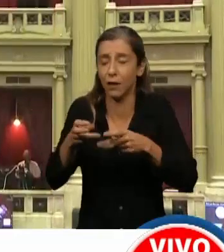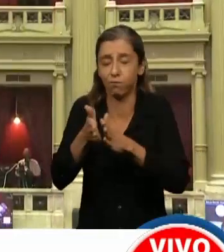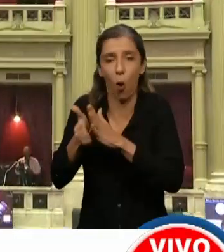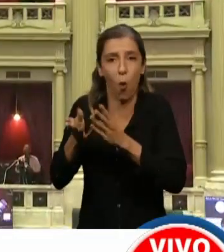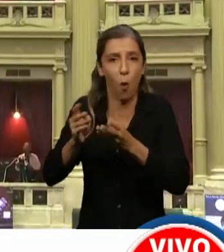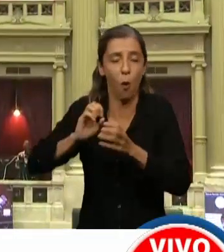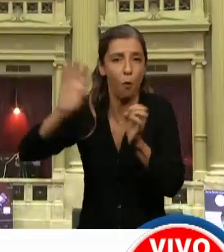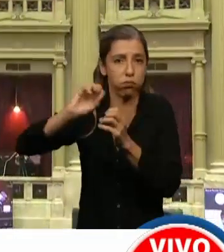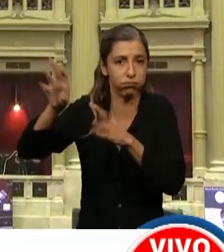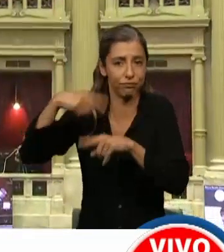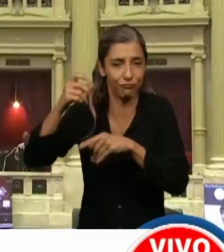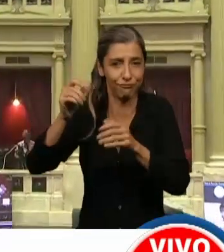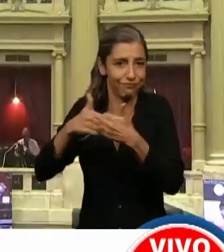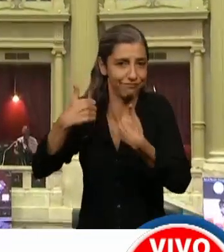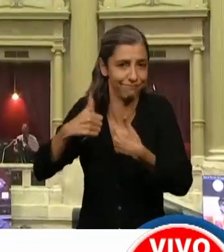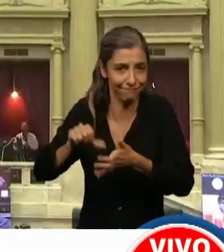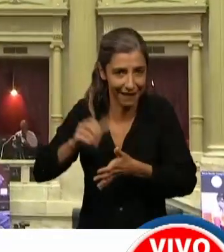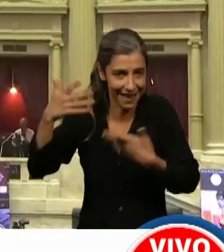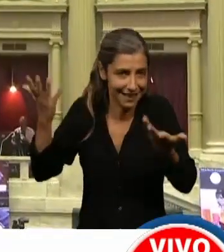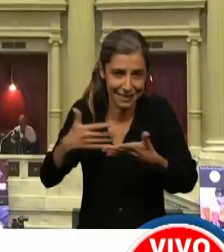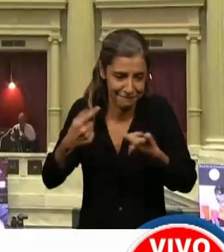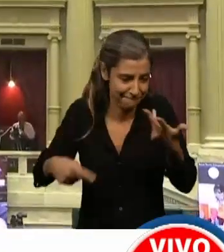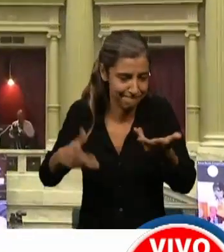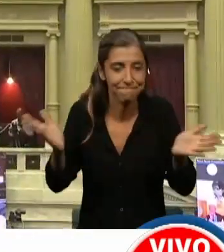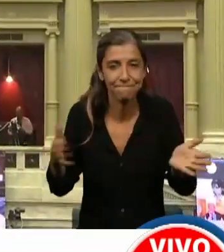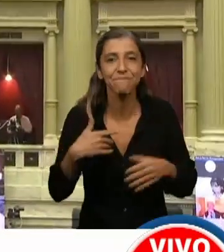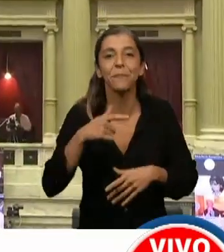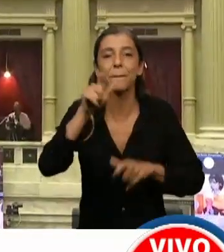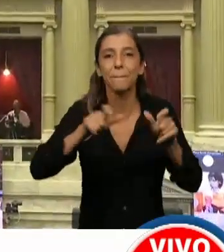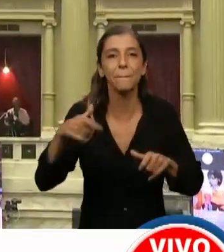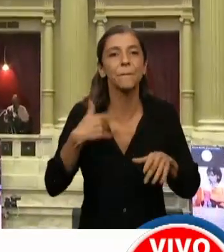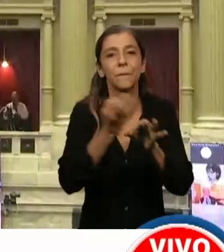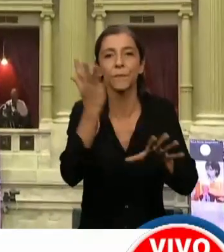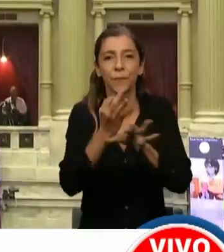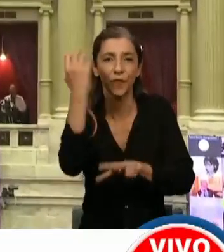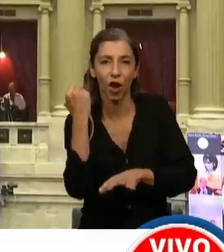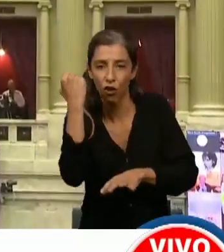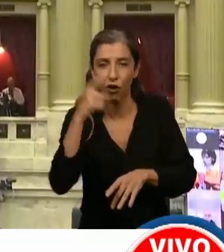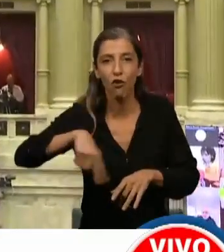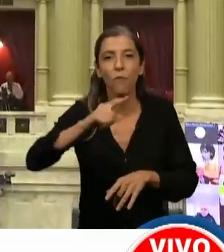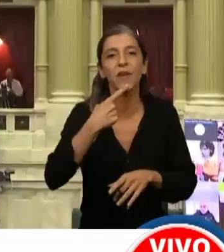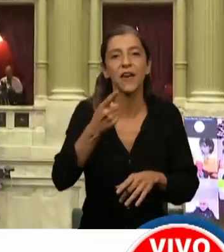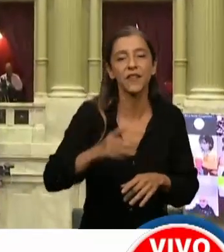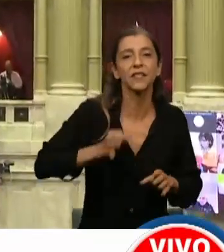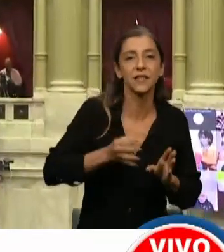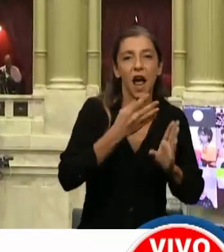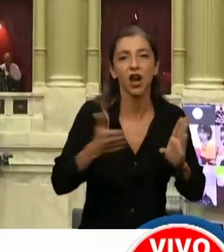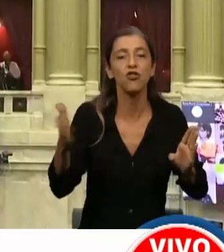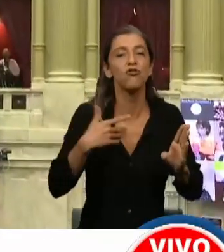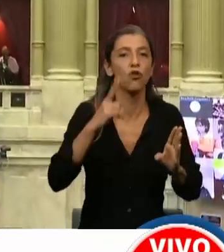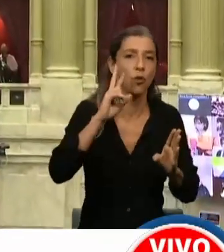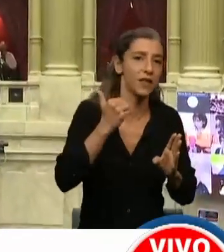Mire, presidente, los economistas clasifican ese periodo 2016-2017 como la